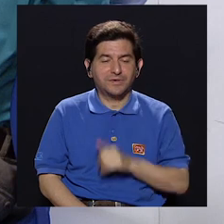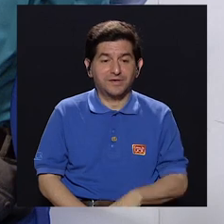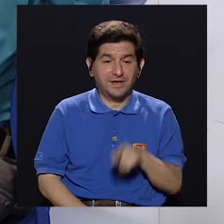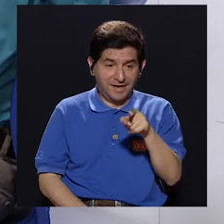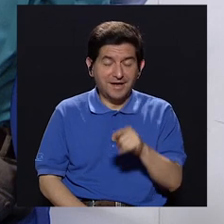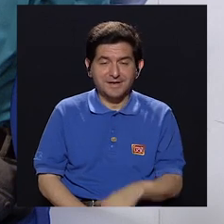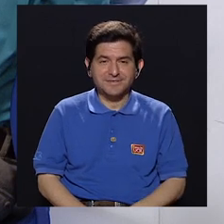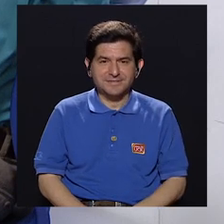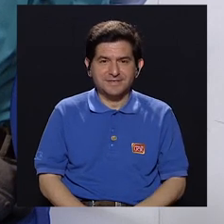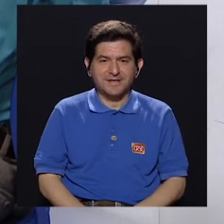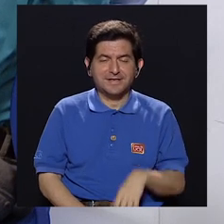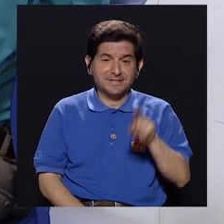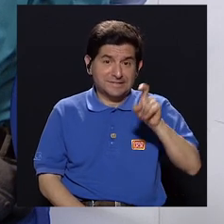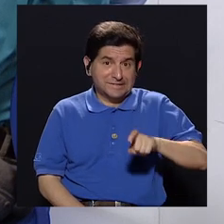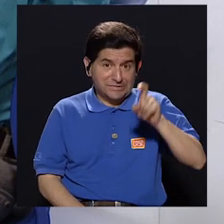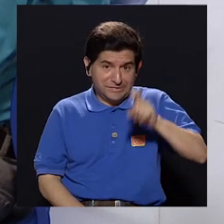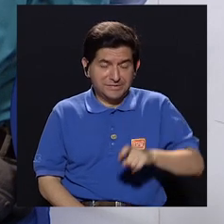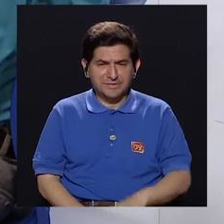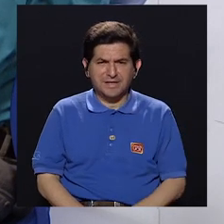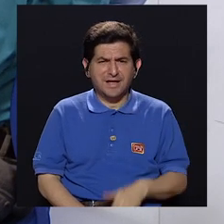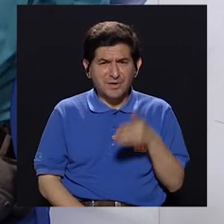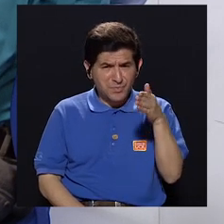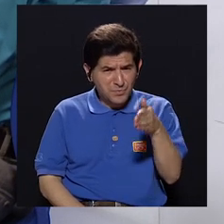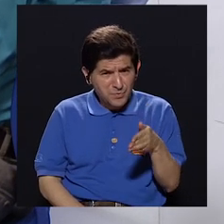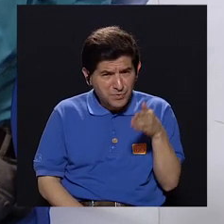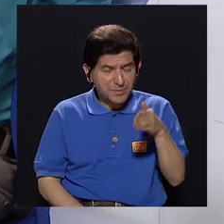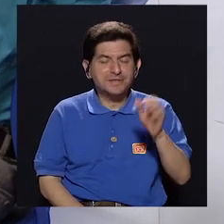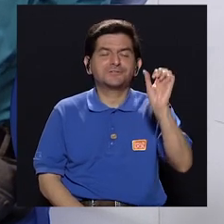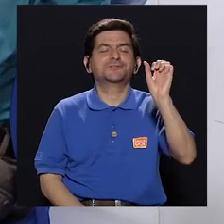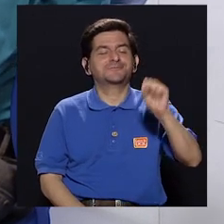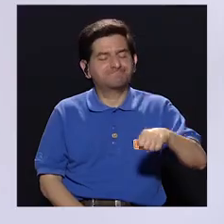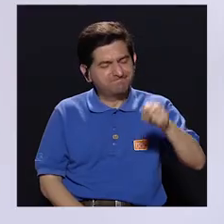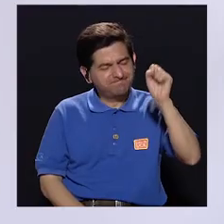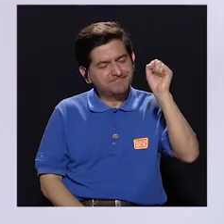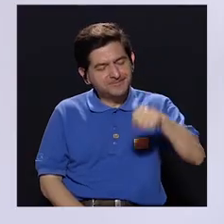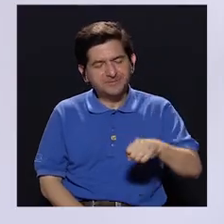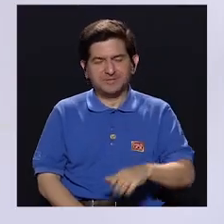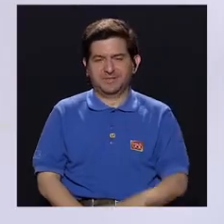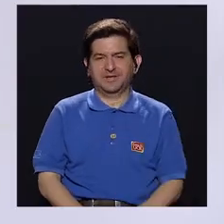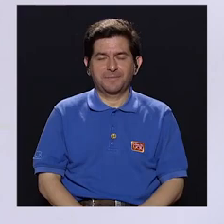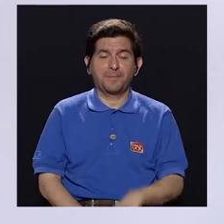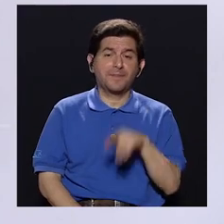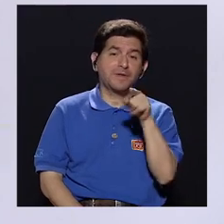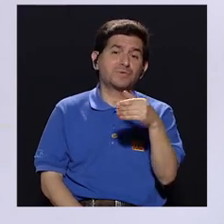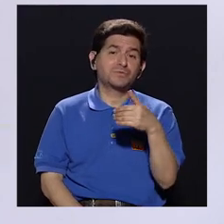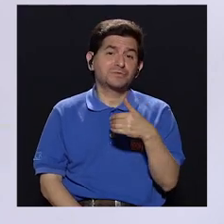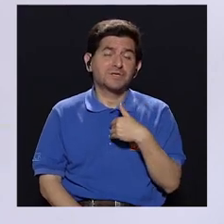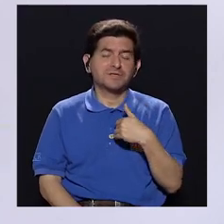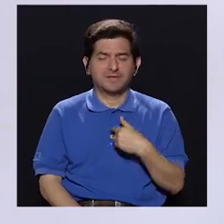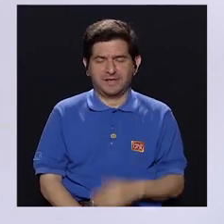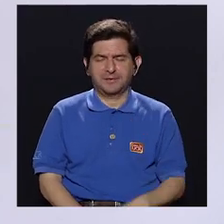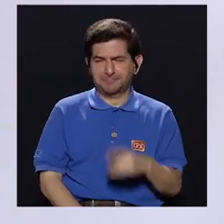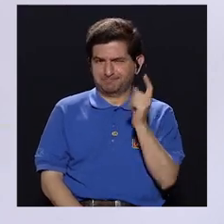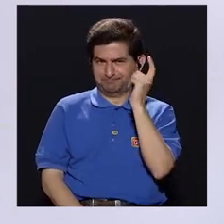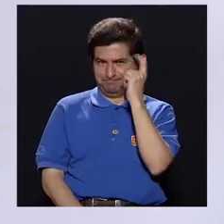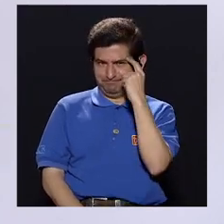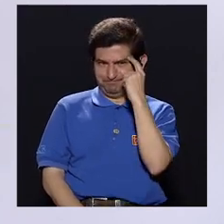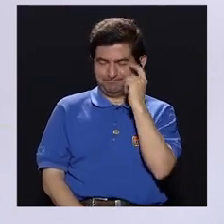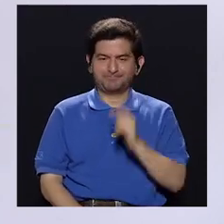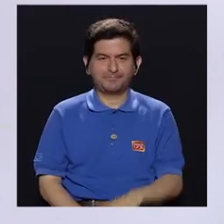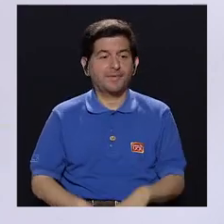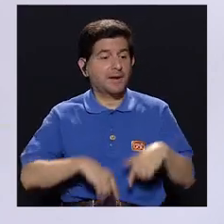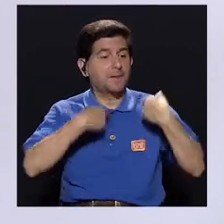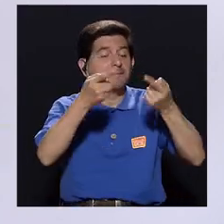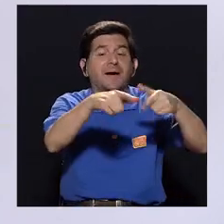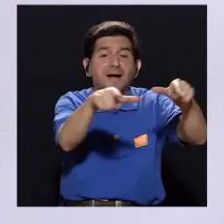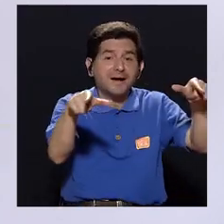truco mayor que hay Porque muy lento es muy lento es muy lento porque vos tenés que imaginate Tenés que